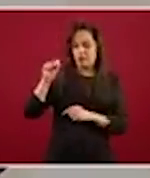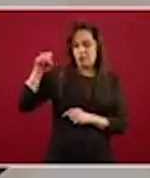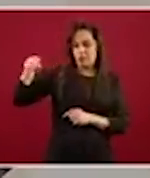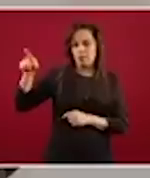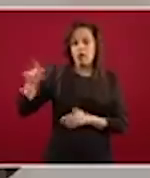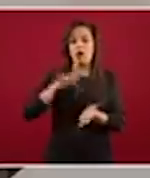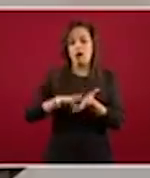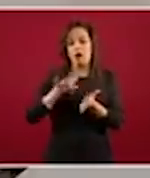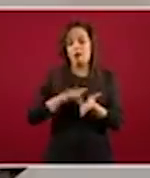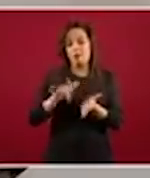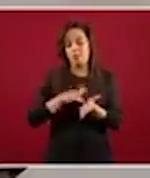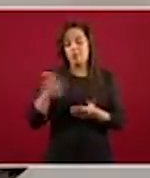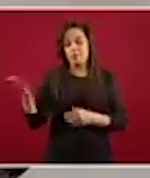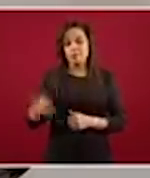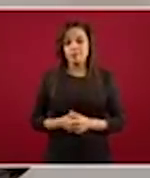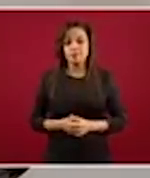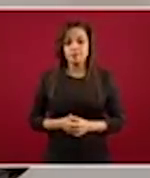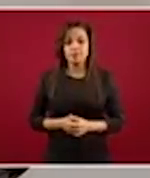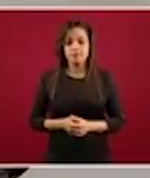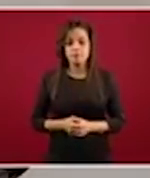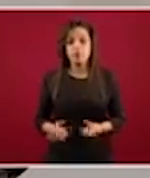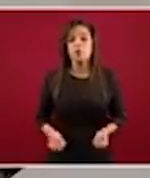¿Cuántos mexicanos y mexicanos hay?